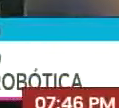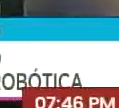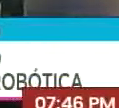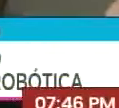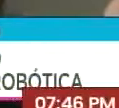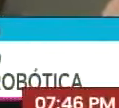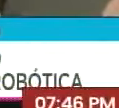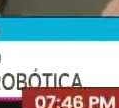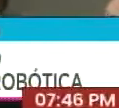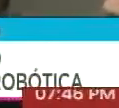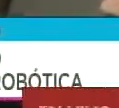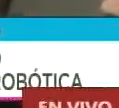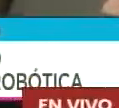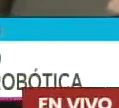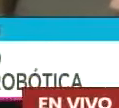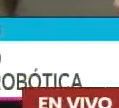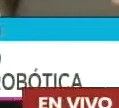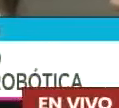María Contreras.